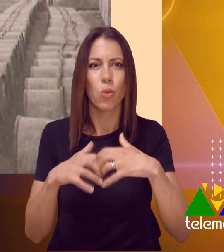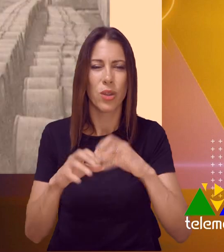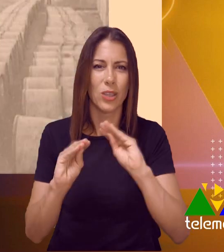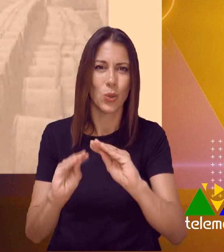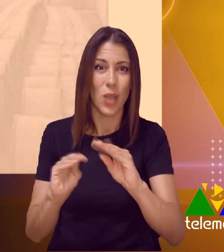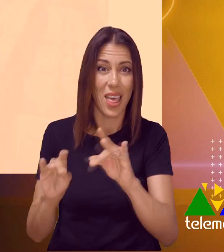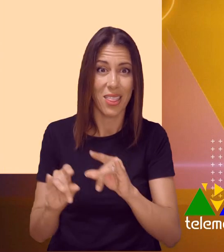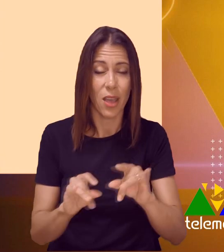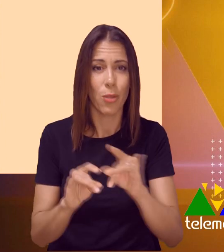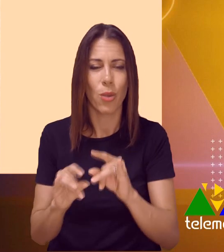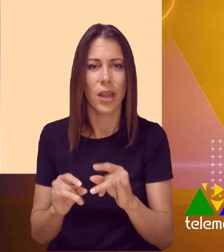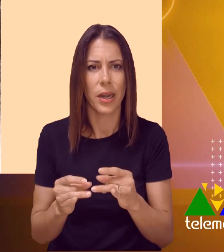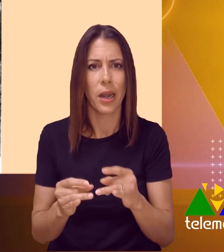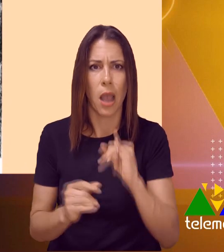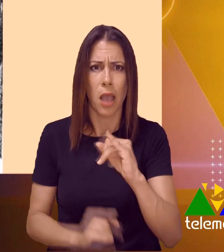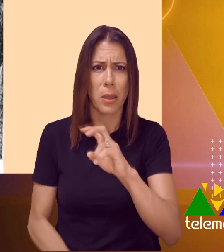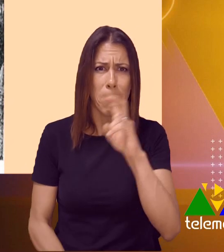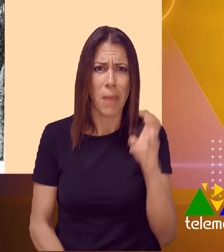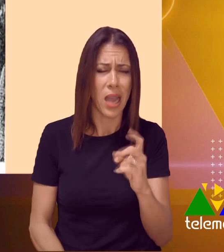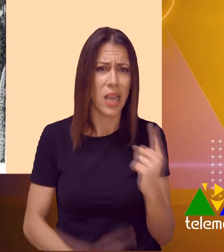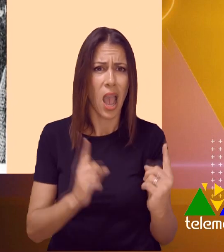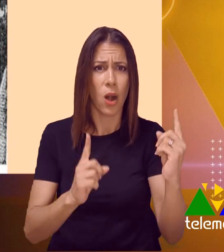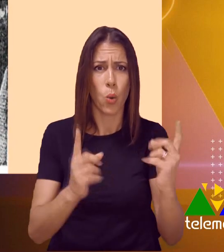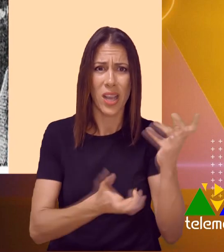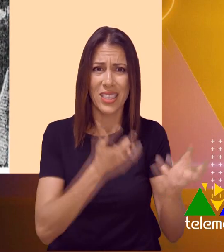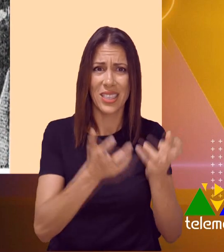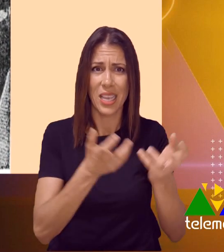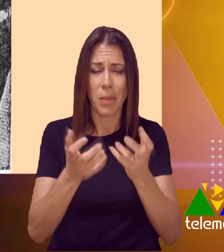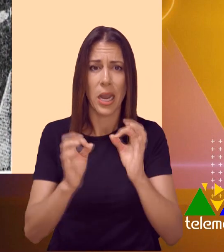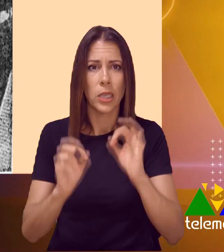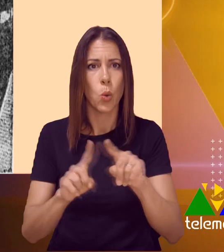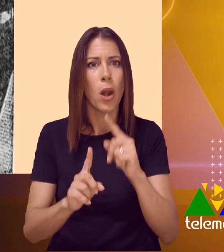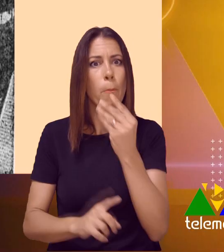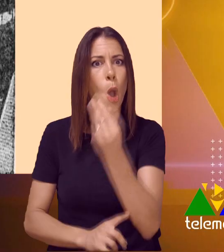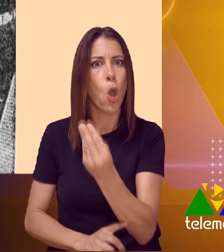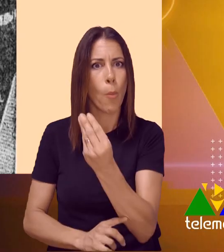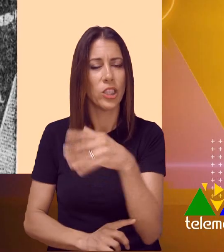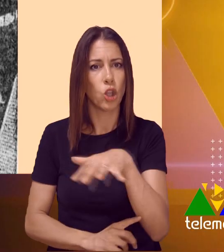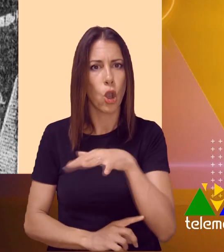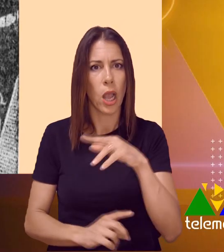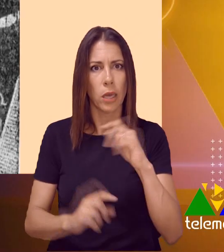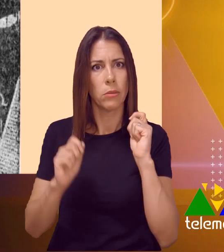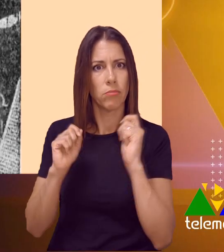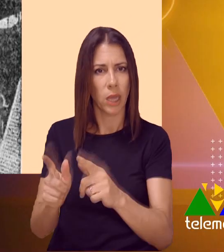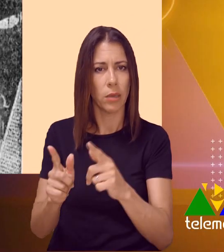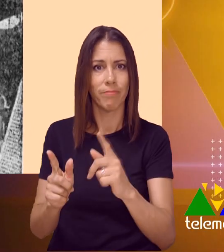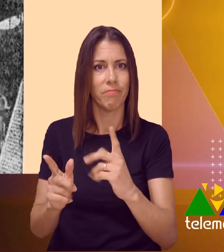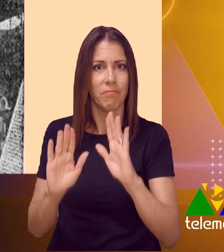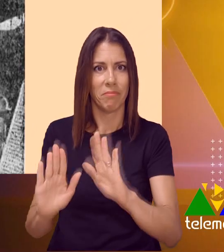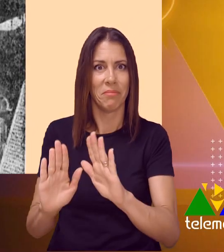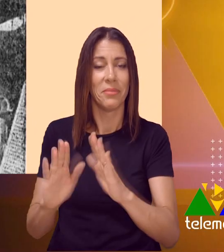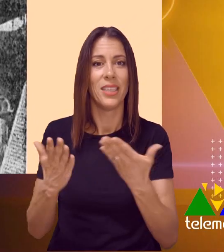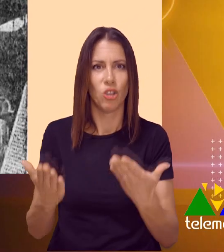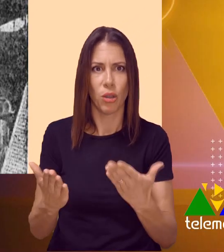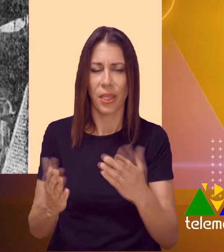azucarera. Hay varias chimeneas en Motril que además están declaradas como monumentos locales, ¿no? Flanquean un poco al municipio. Claro, y además